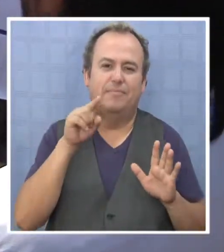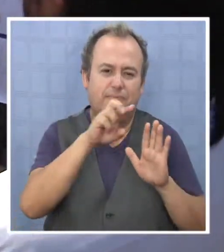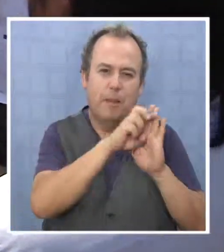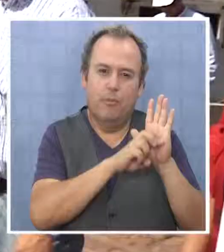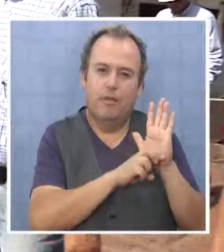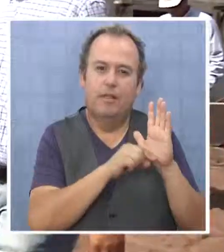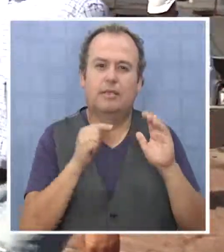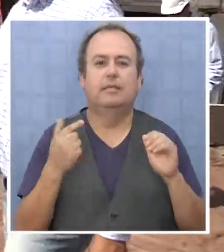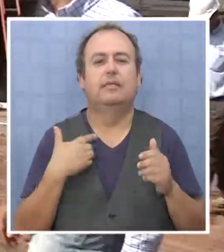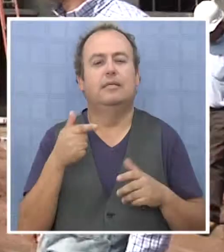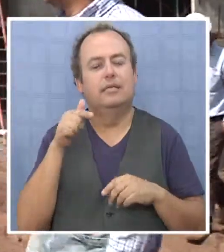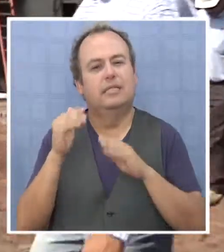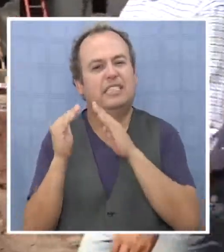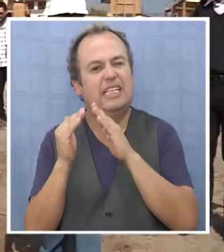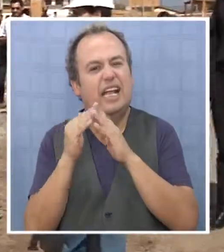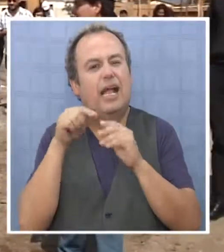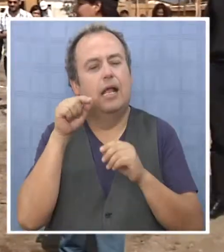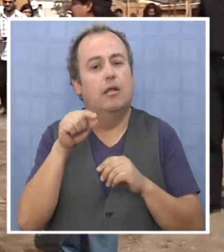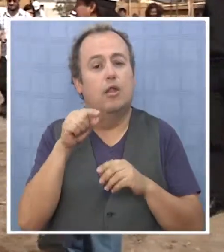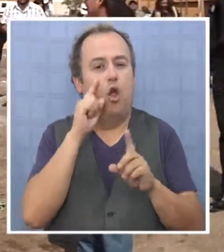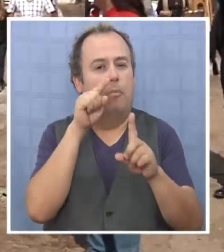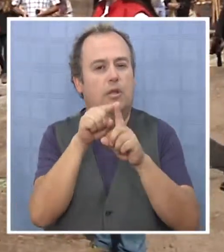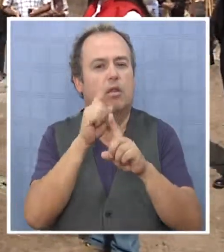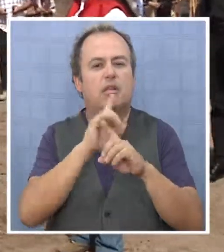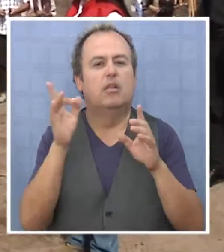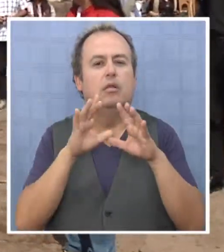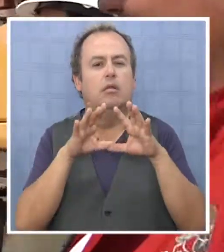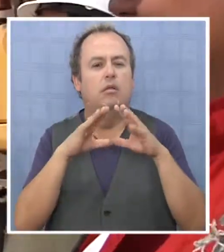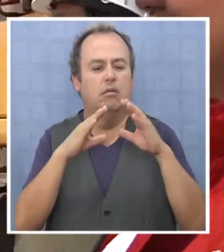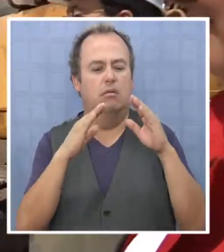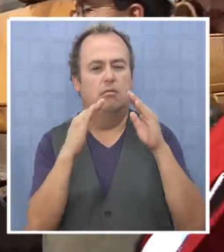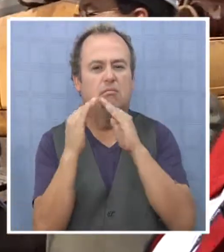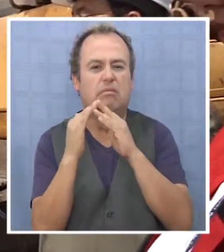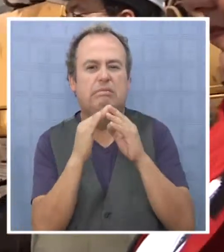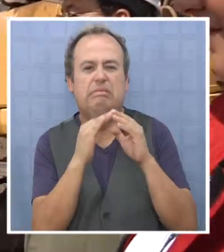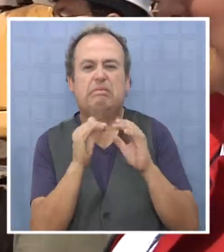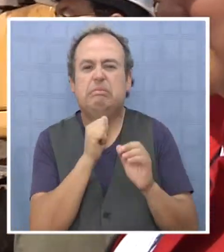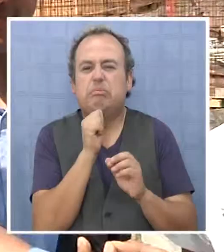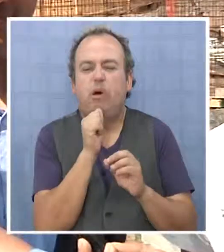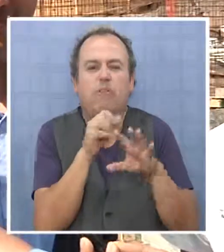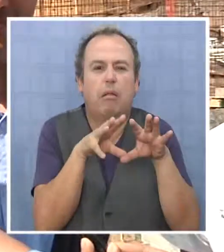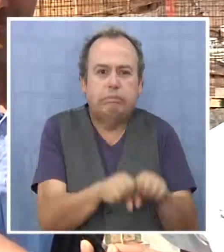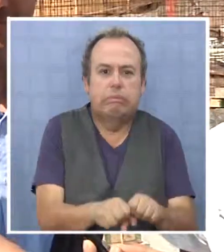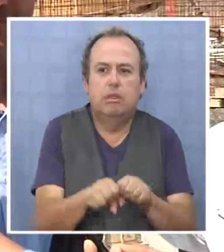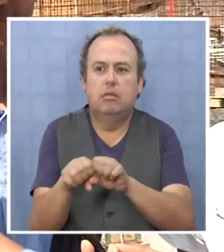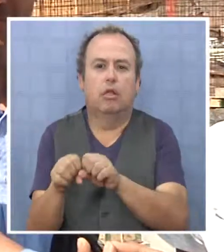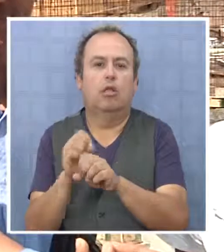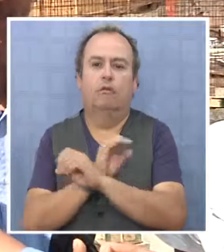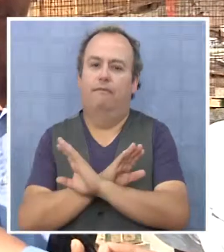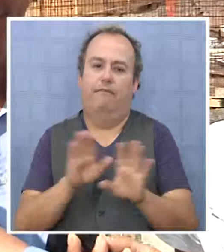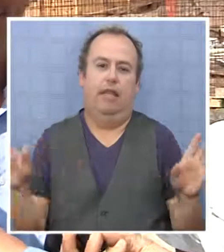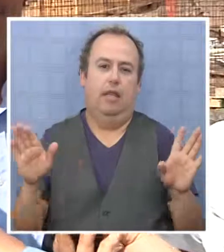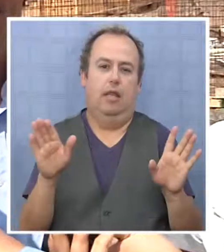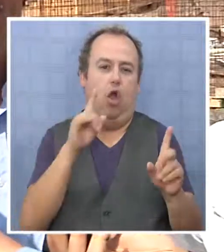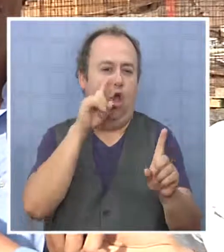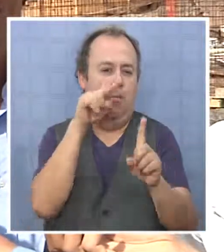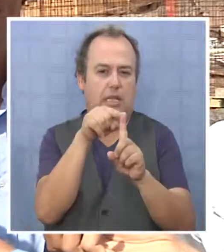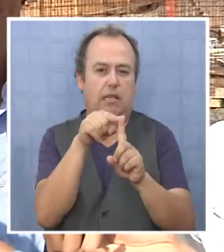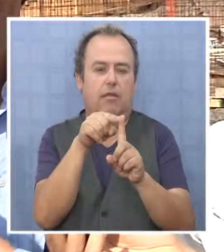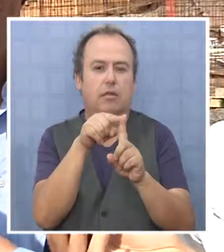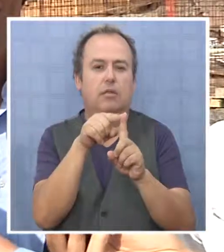estos proyectos habitacionales se enmarcan en el objetivo de terminar con los campamentos en tarapacá las metas son